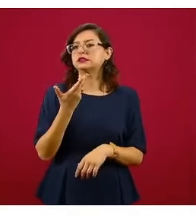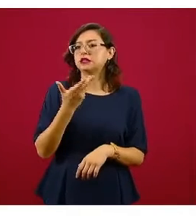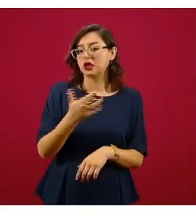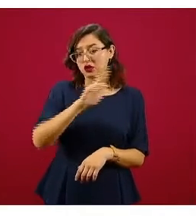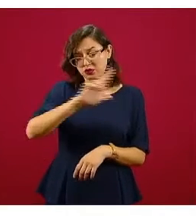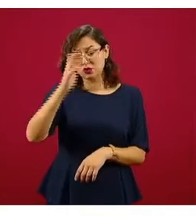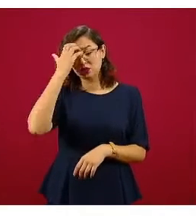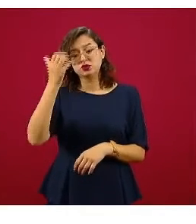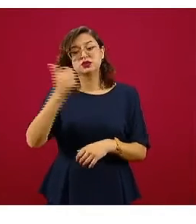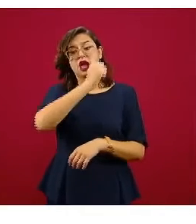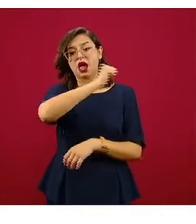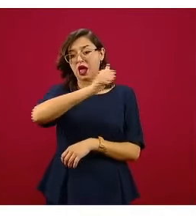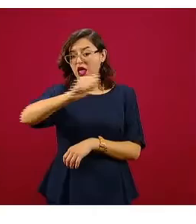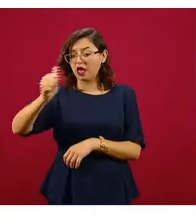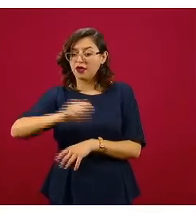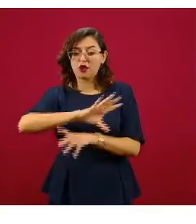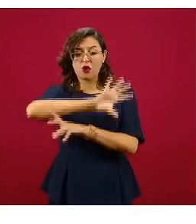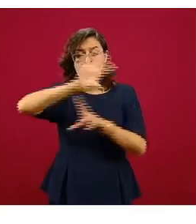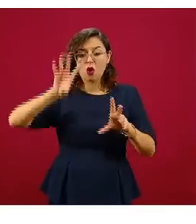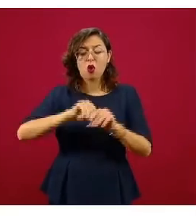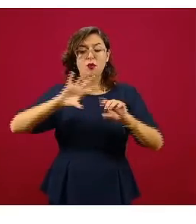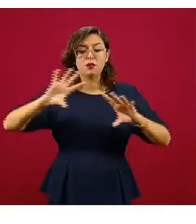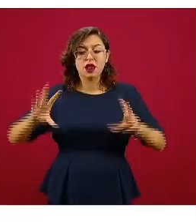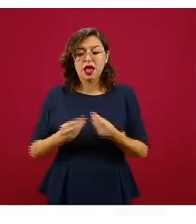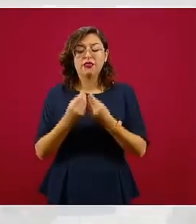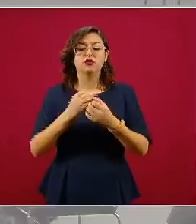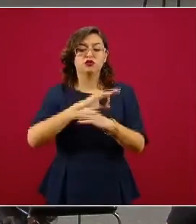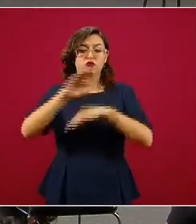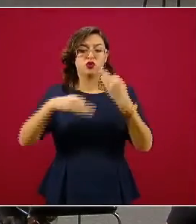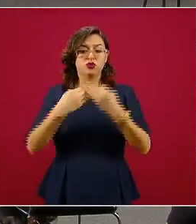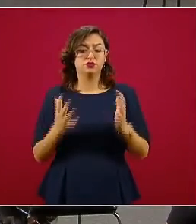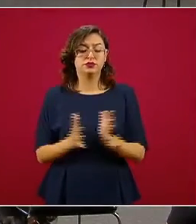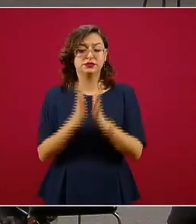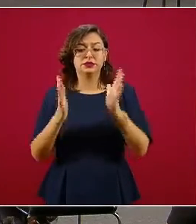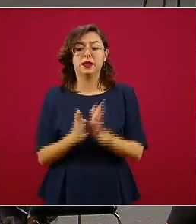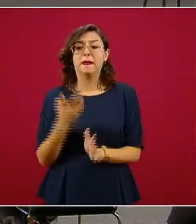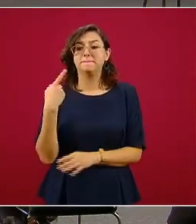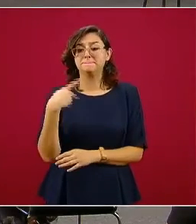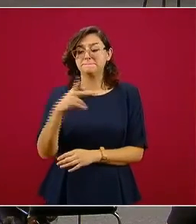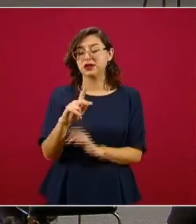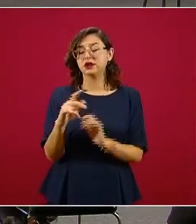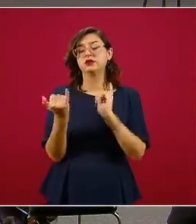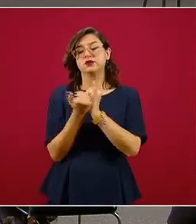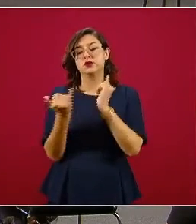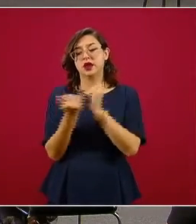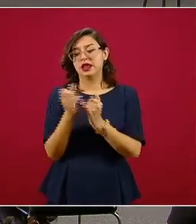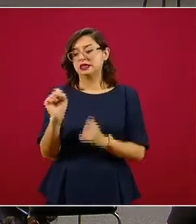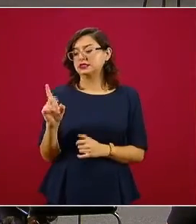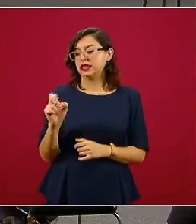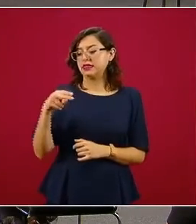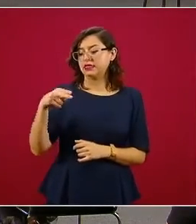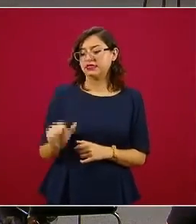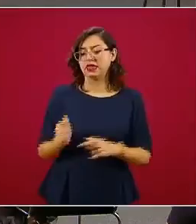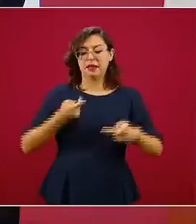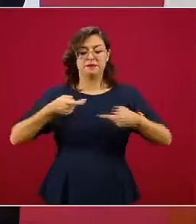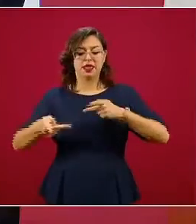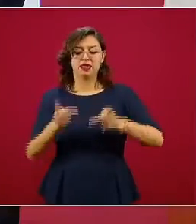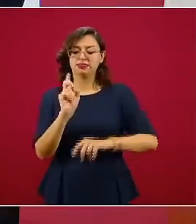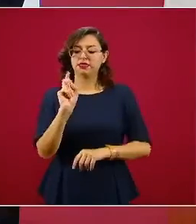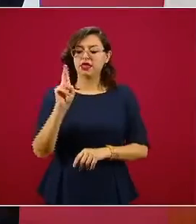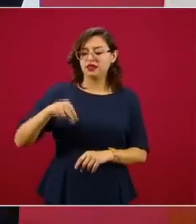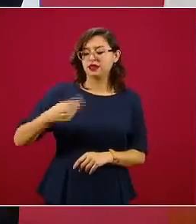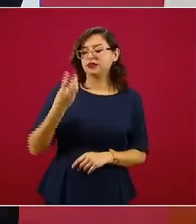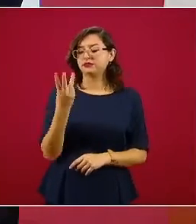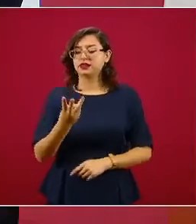integrantes, pero de manera muy especial subrayar la gran labor que realiza la Secretaría de la Defensa Nacional y su plan DN3, que nació en